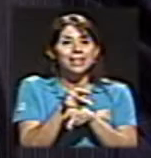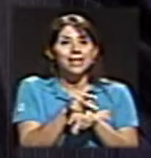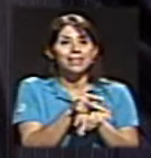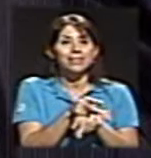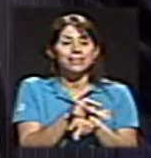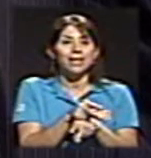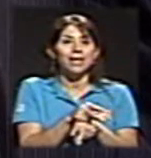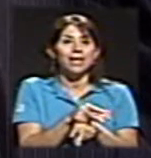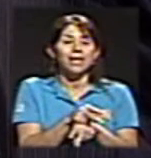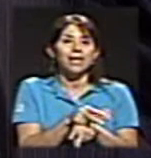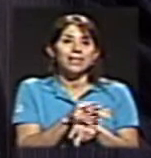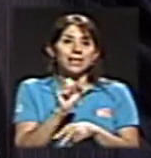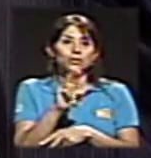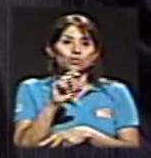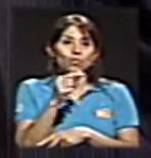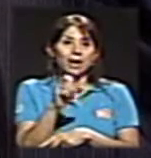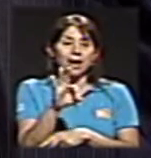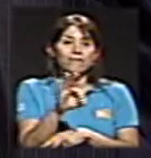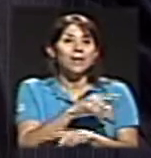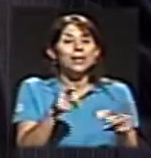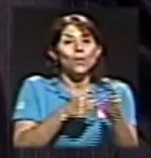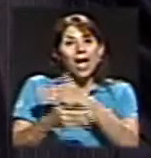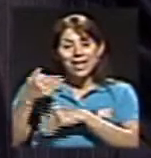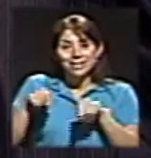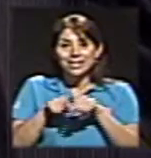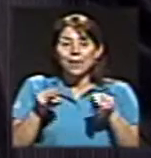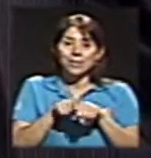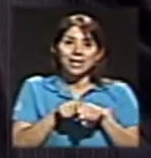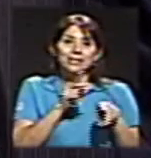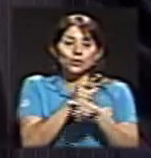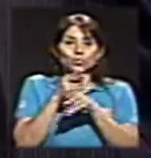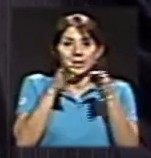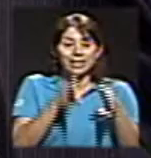ahora de la SUGEF, pero lo ha sido de las otras dos superintendencias.